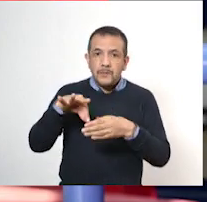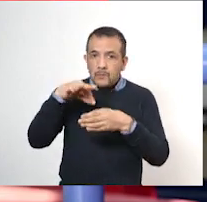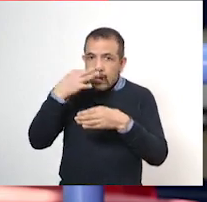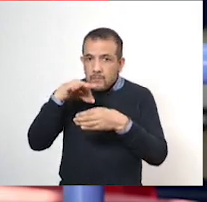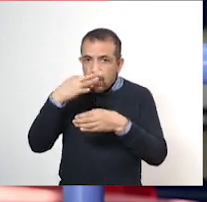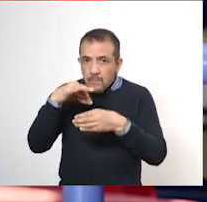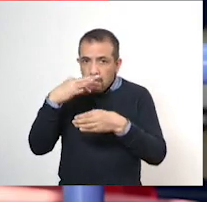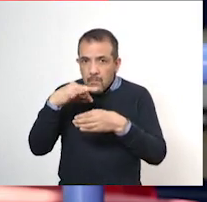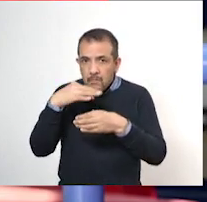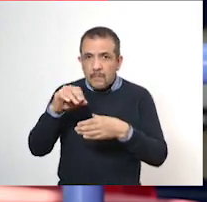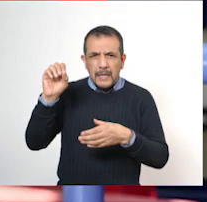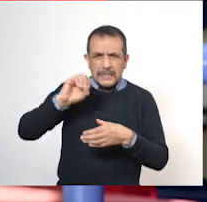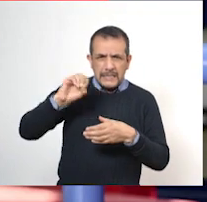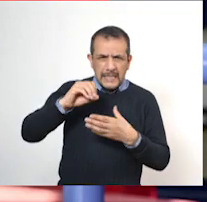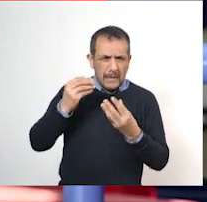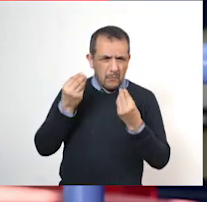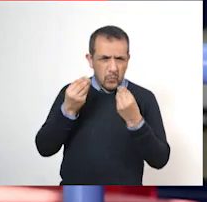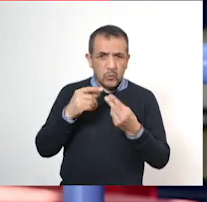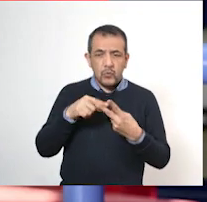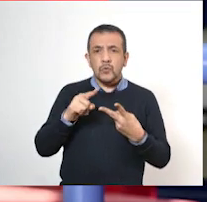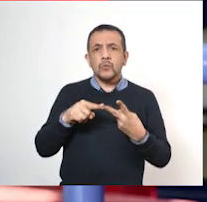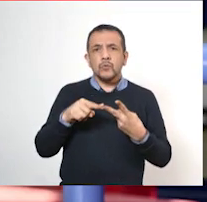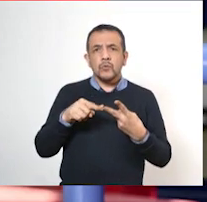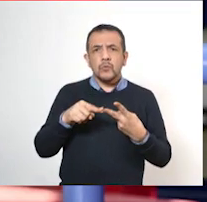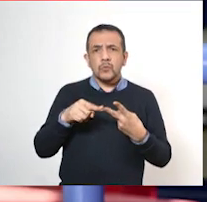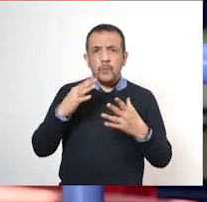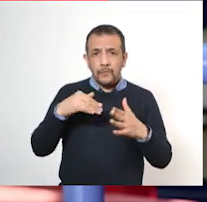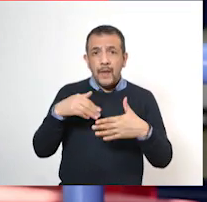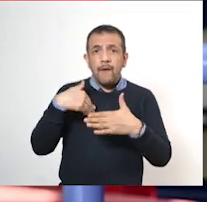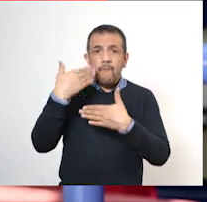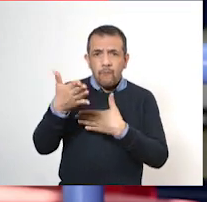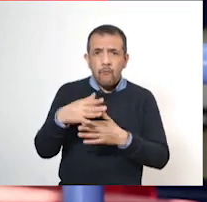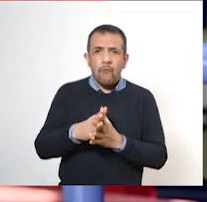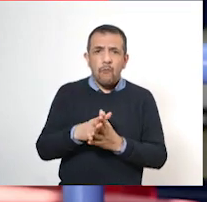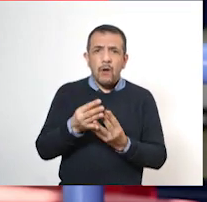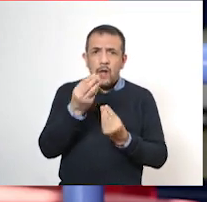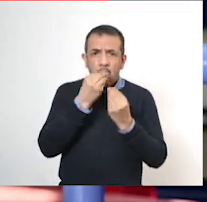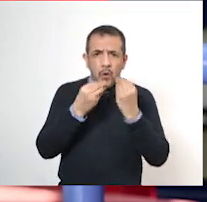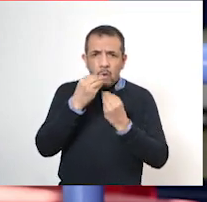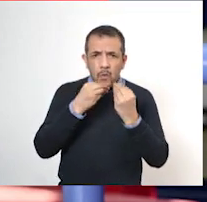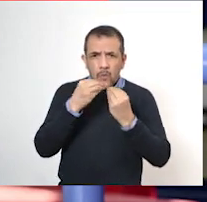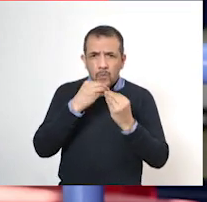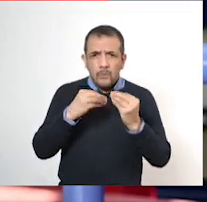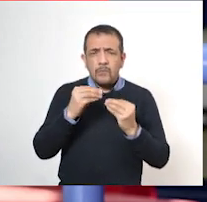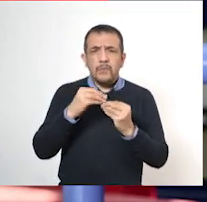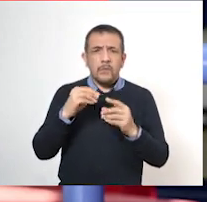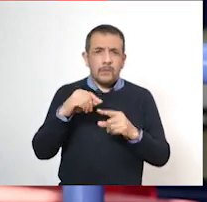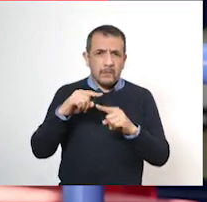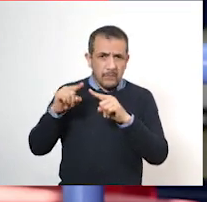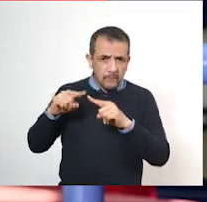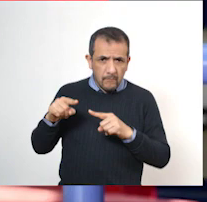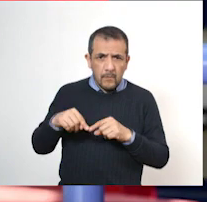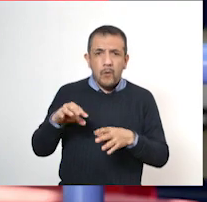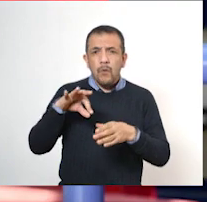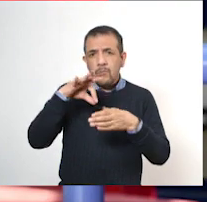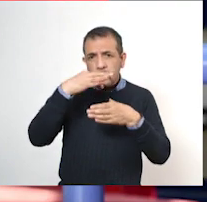botanas saladas, las papitas, lo que comemos, la comida rápida, o otros tipos de botanas